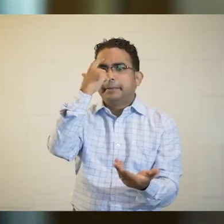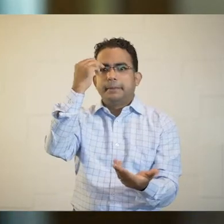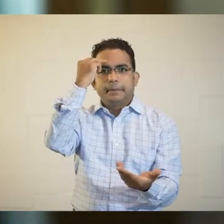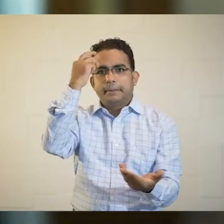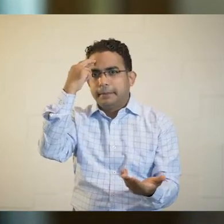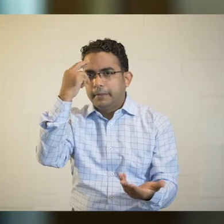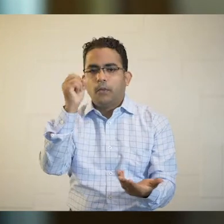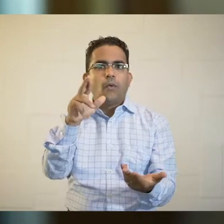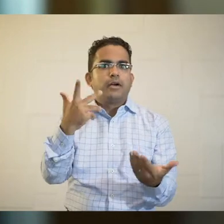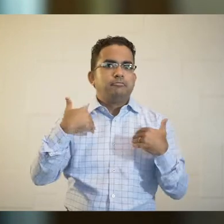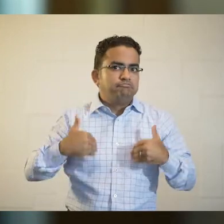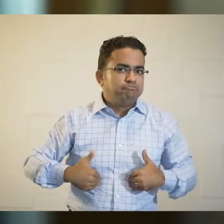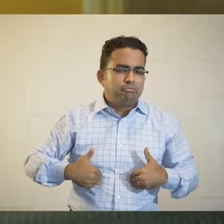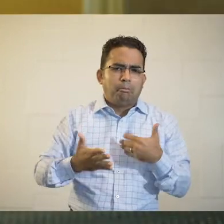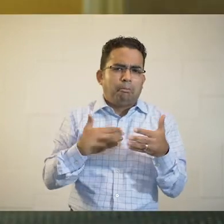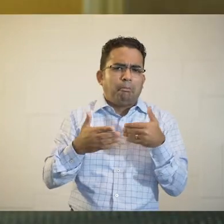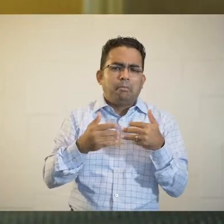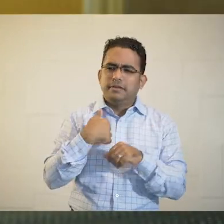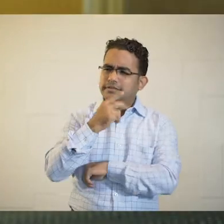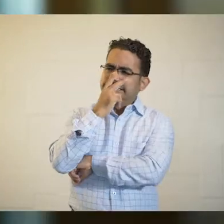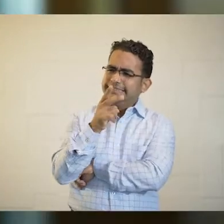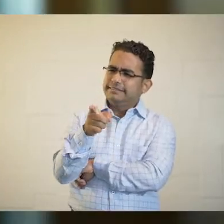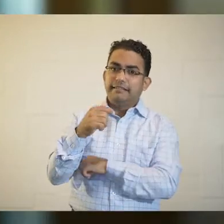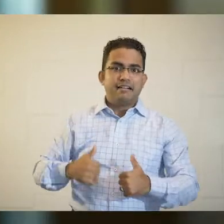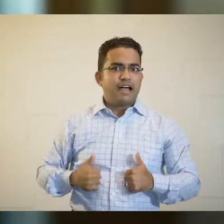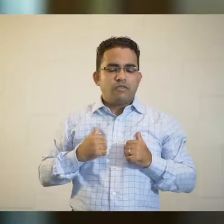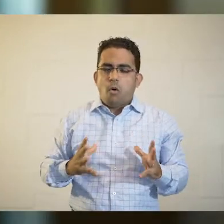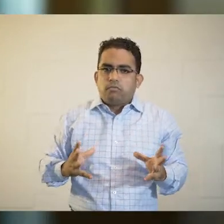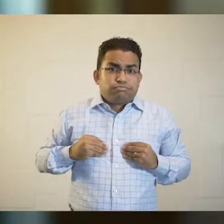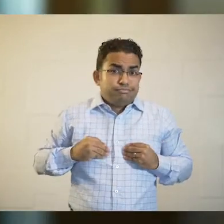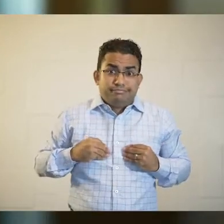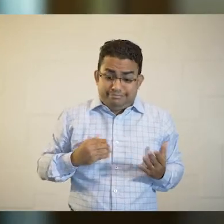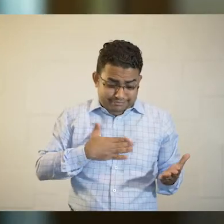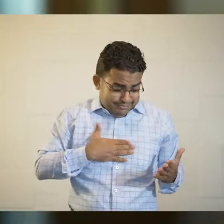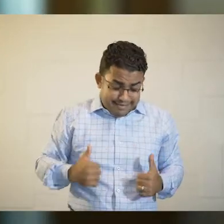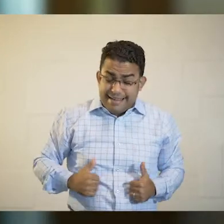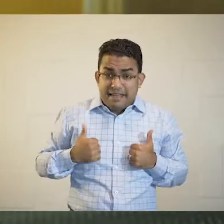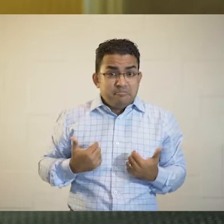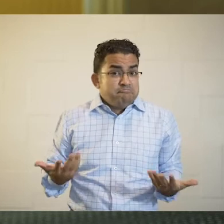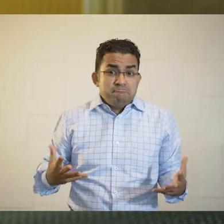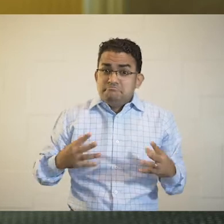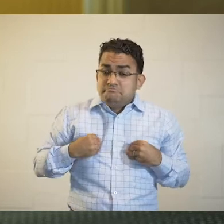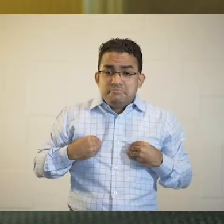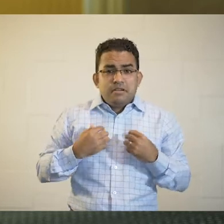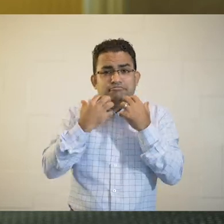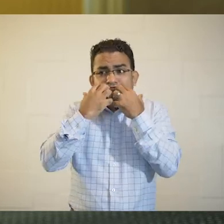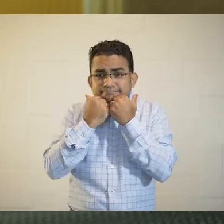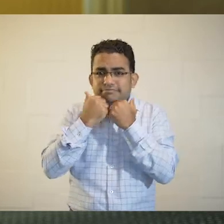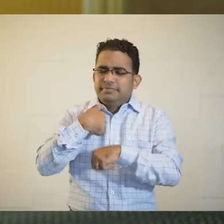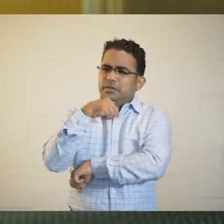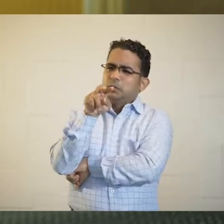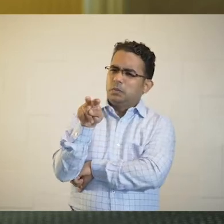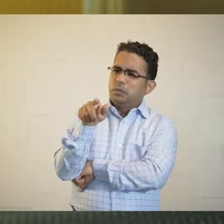intelectual o física. Es que tú ves que ya ellos se aceptaron. Ya ellos saben que eso es su vida. Y se quieren. Y